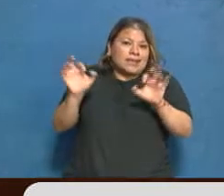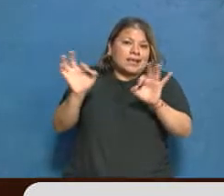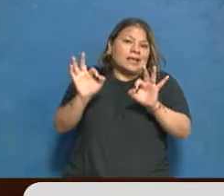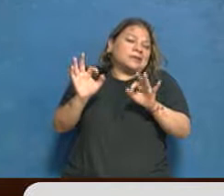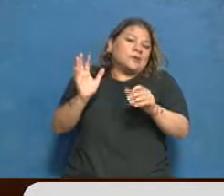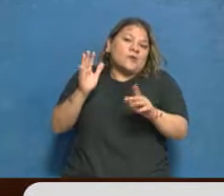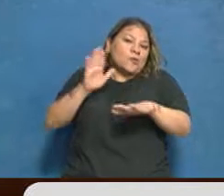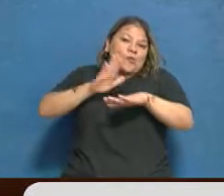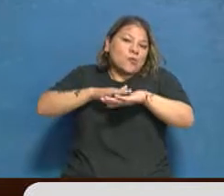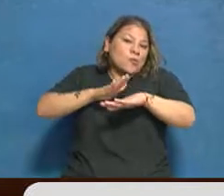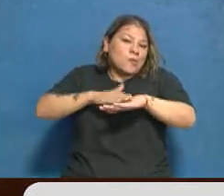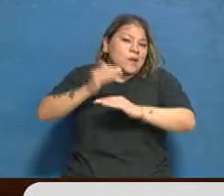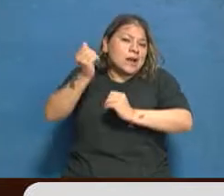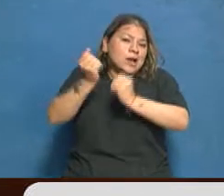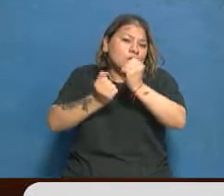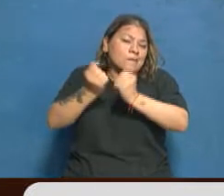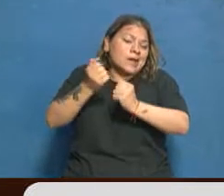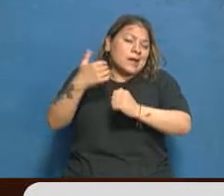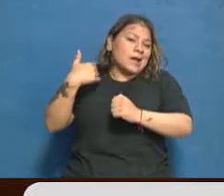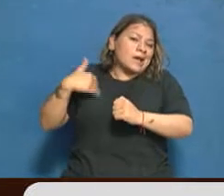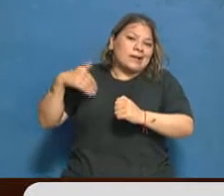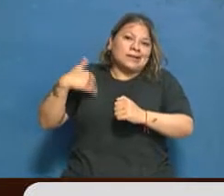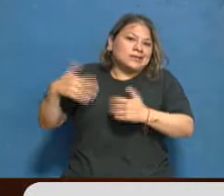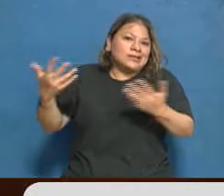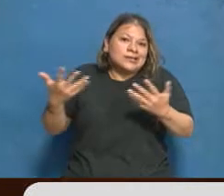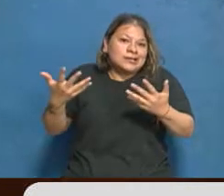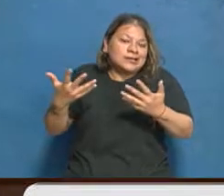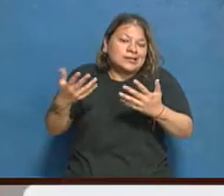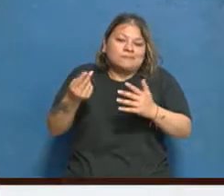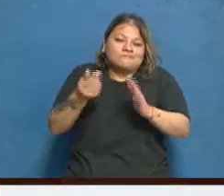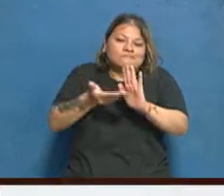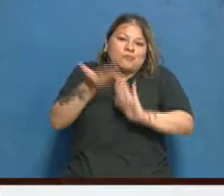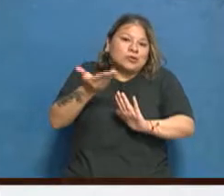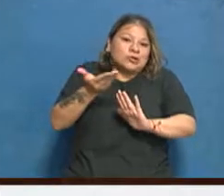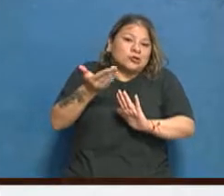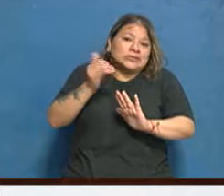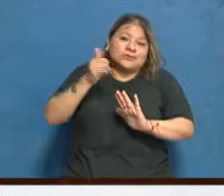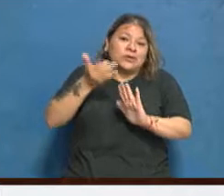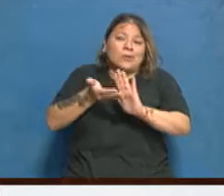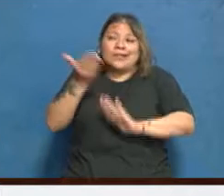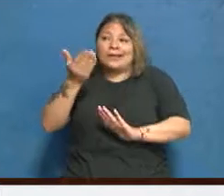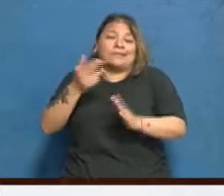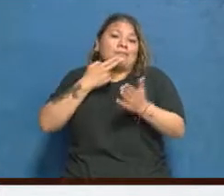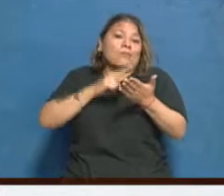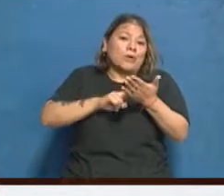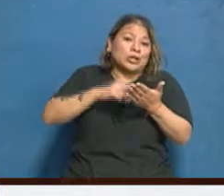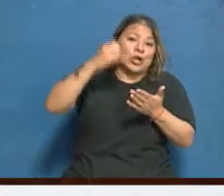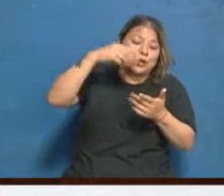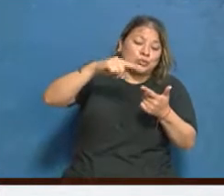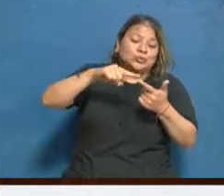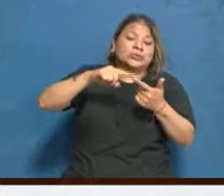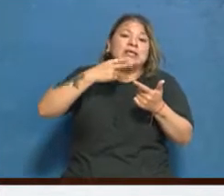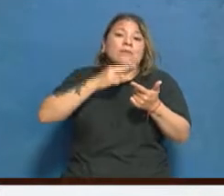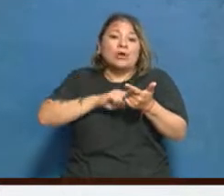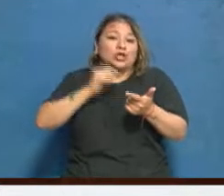y que hace que cada vez se complejice más cualquier tipo de tarifa, no solamente la de la luz, la del gas, sino